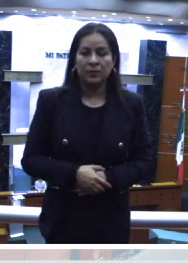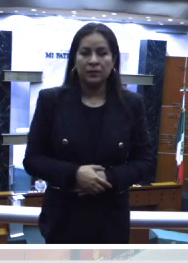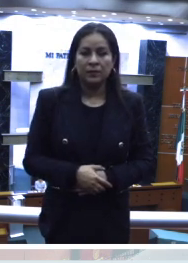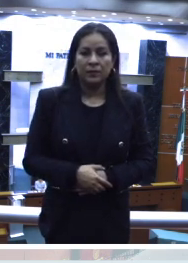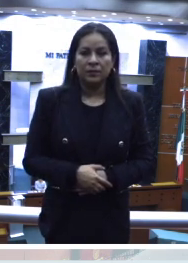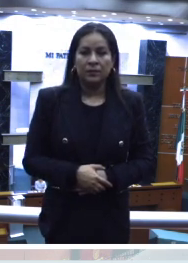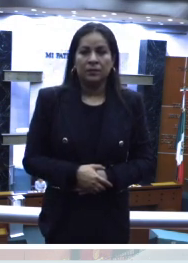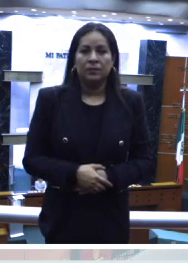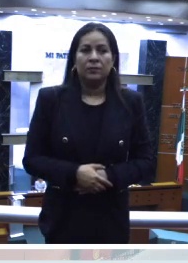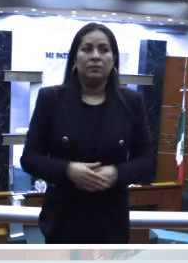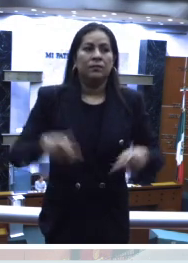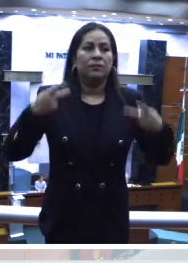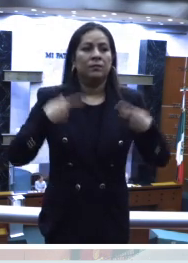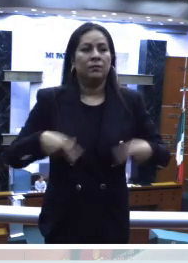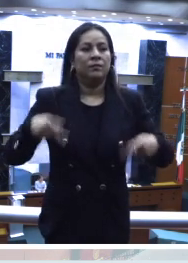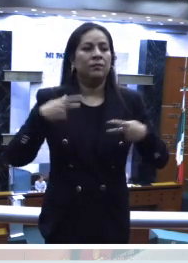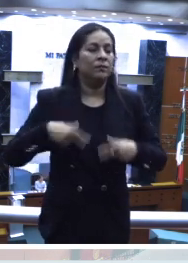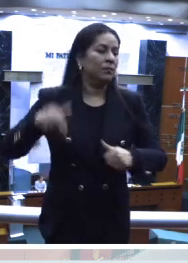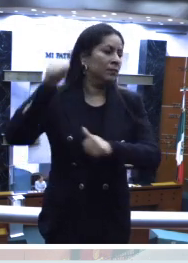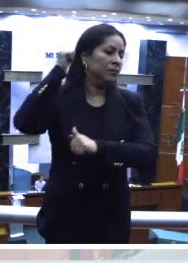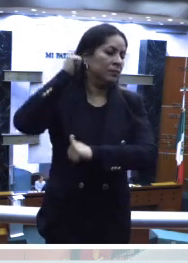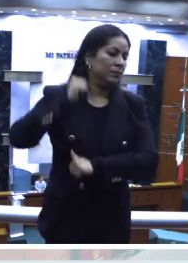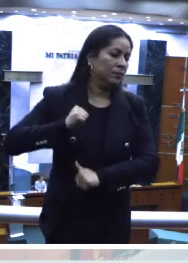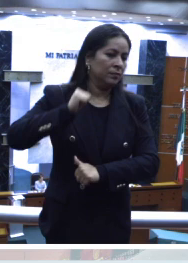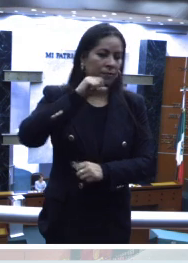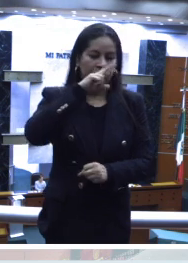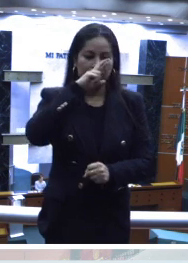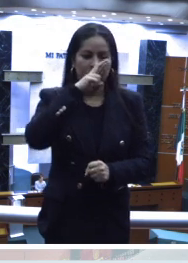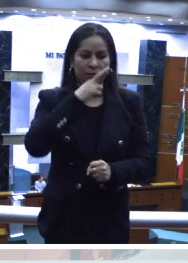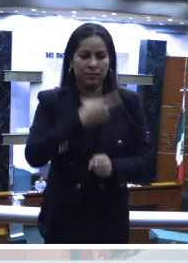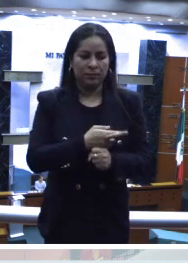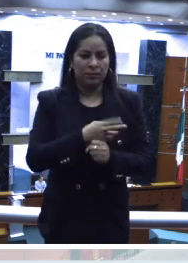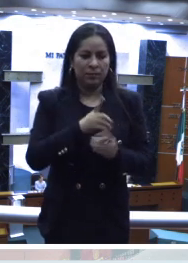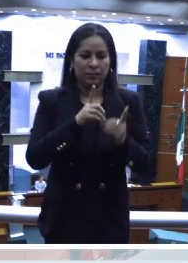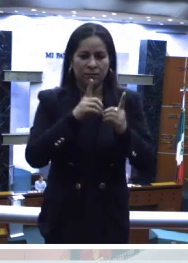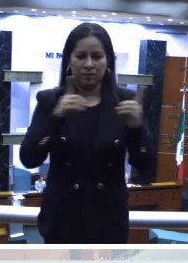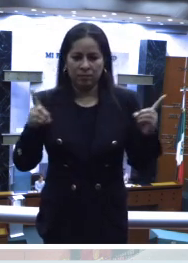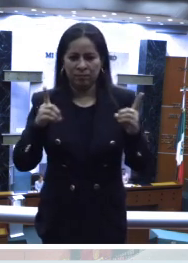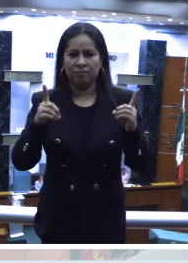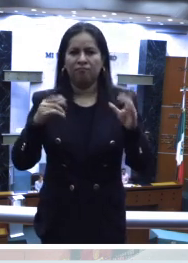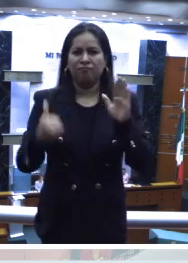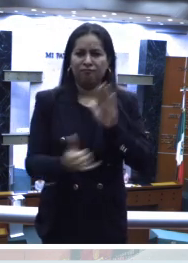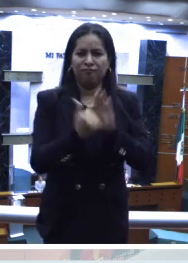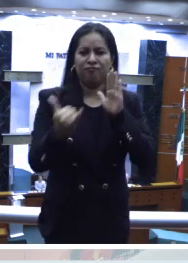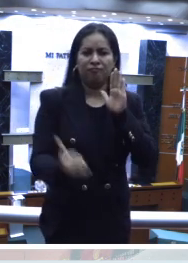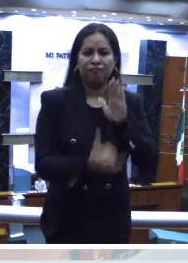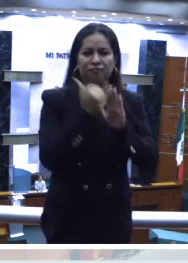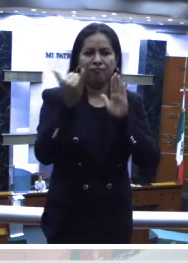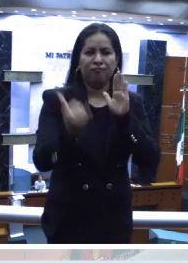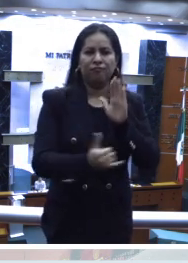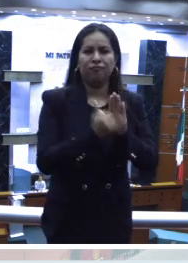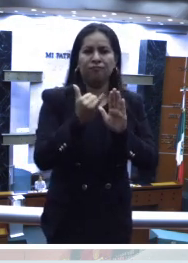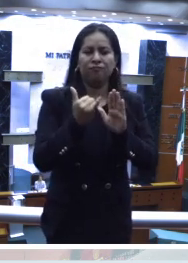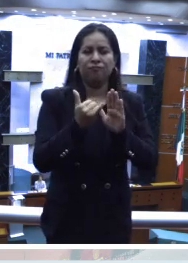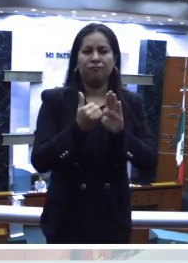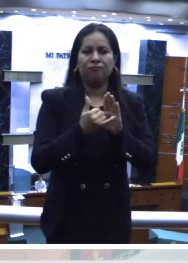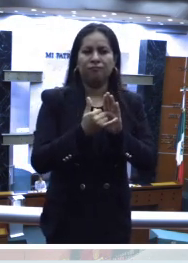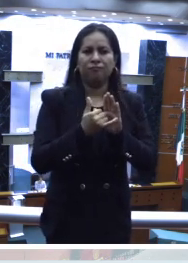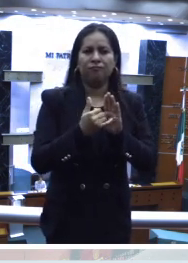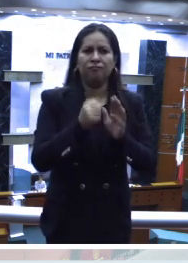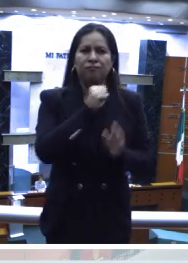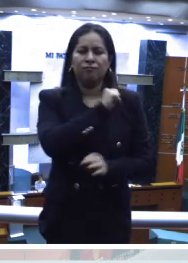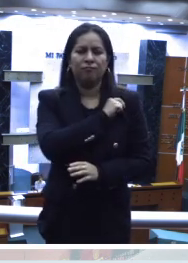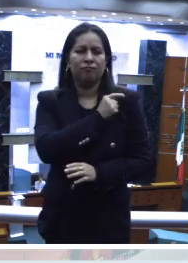las personas titulares de la secretarías de desarrollo urbano y Obras Públicas de